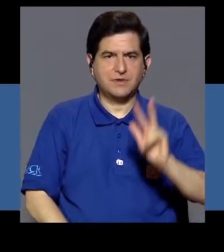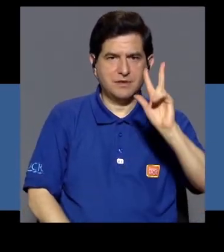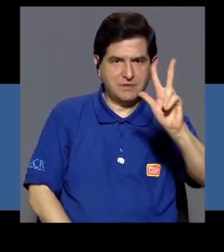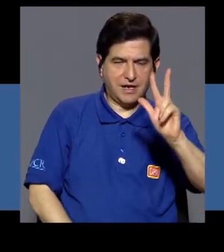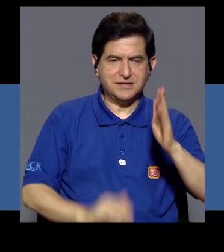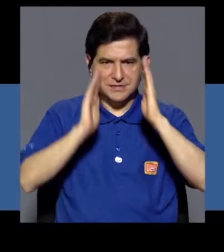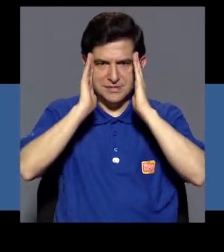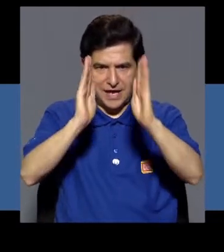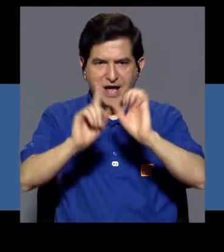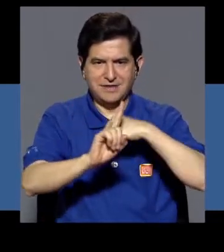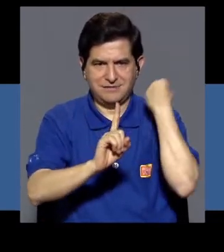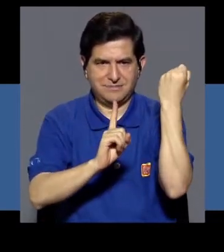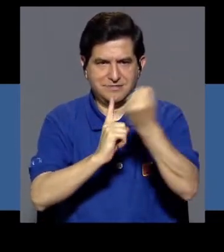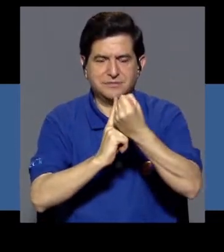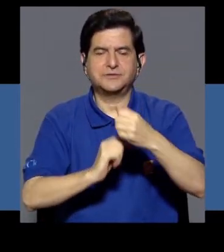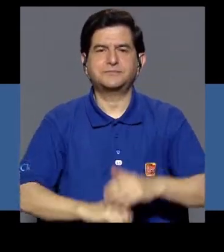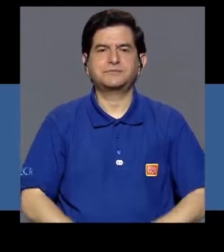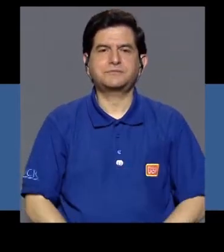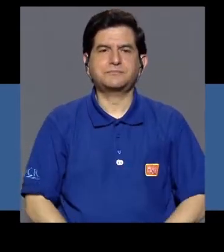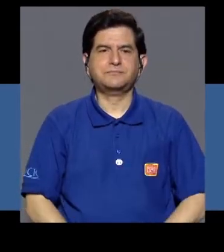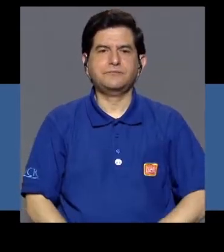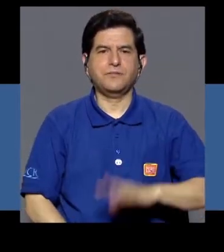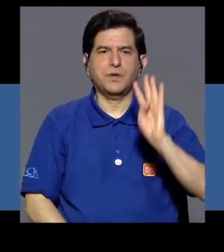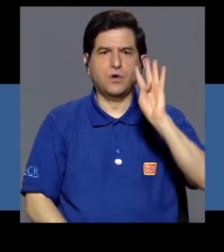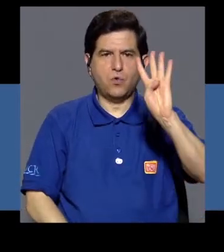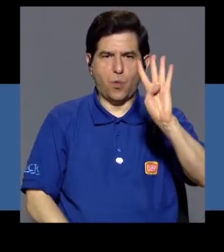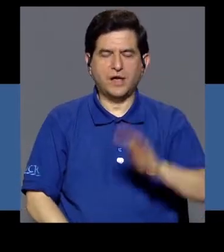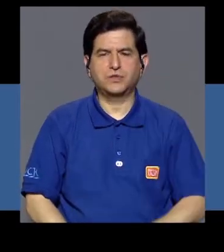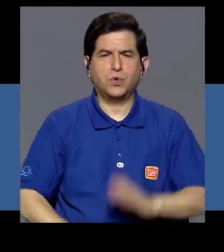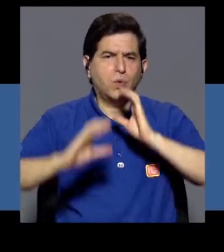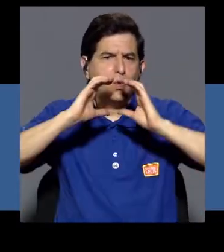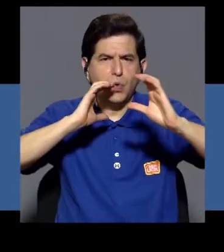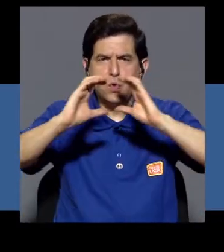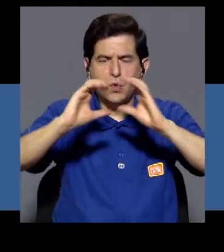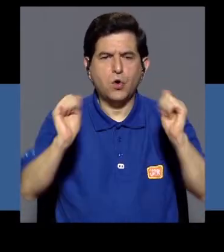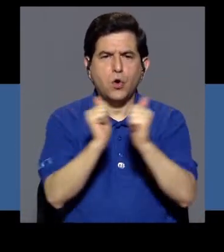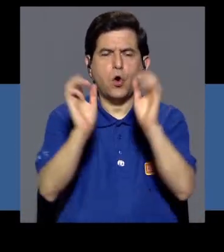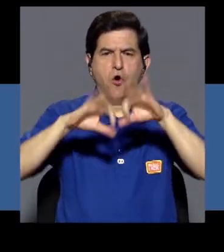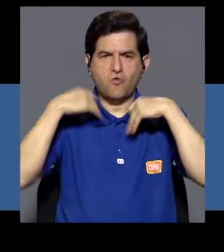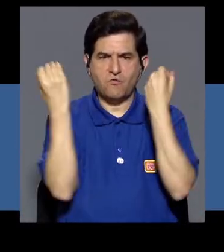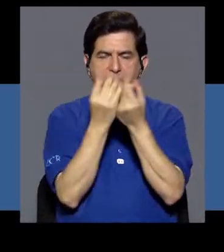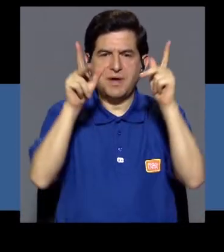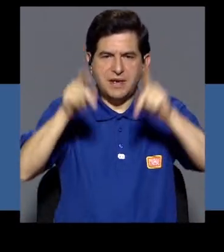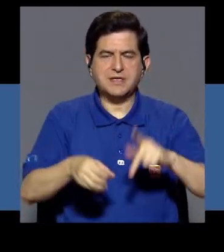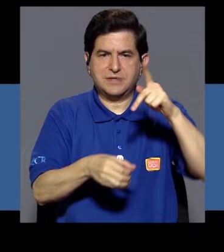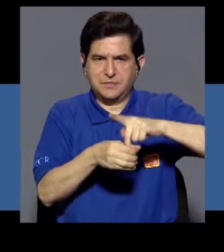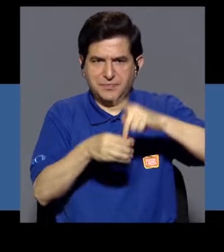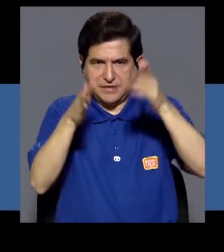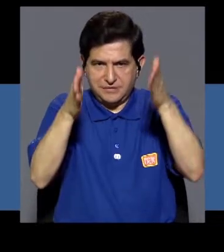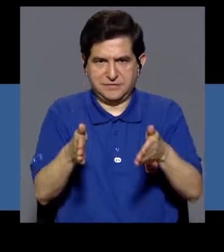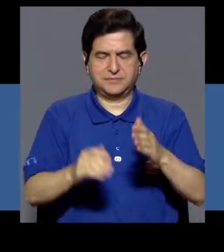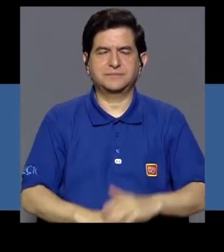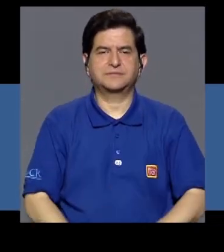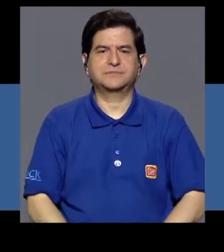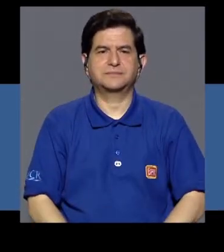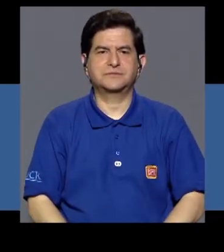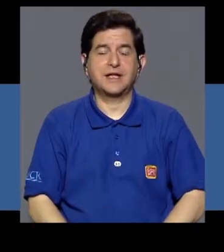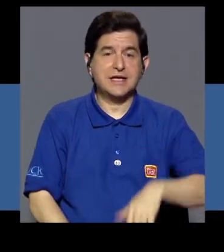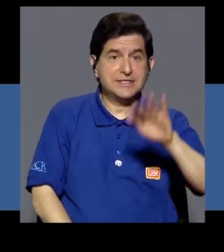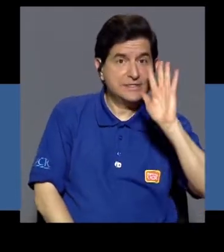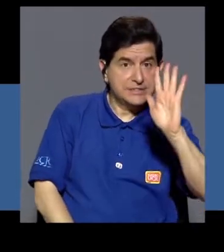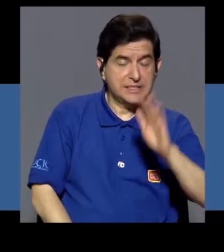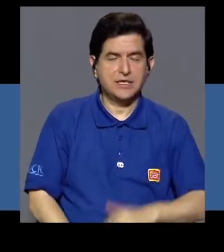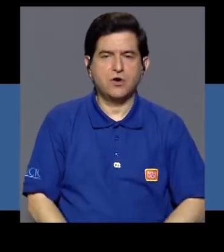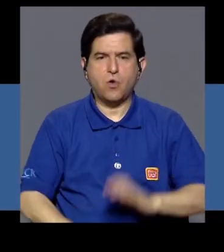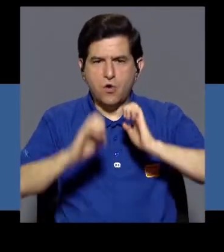número 4 es la comunicación con las familias de las personas involucradas. 5. Entrevista con todas las partes